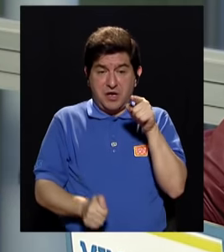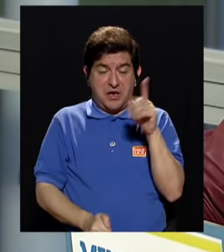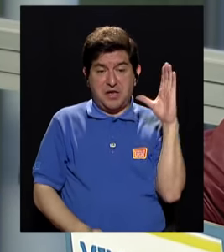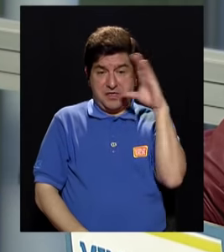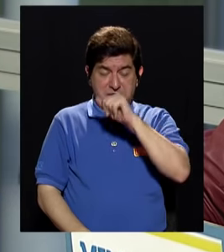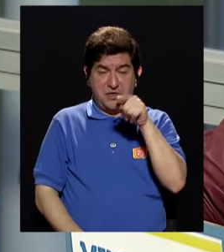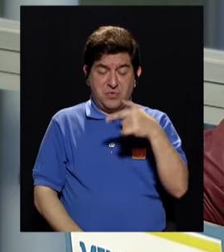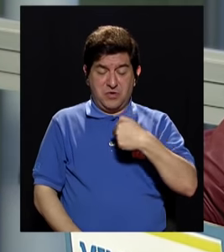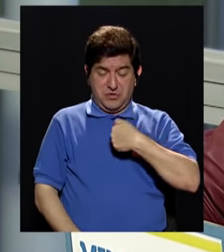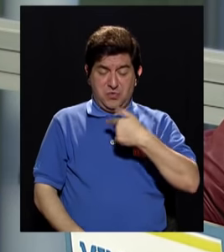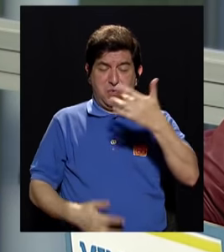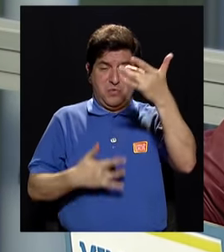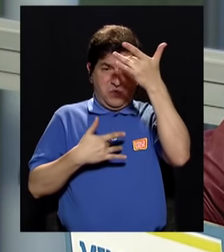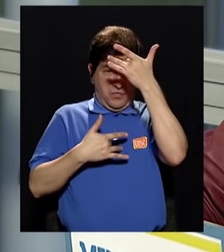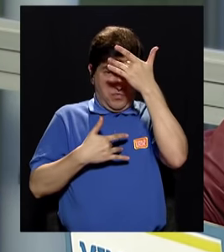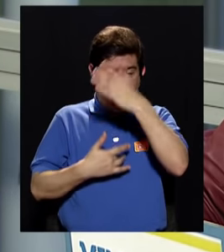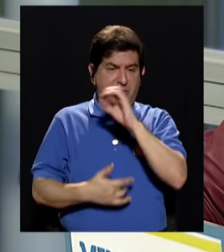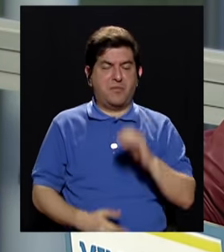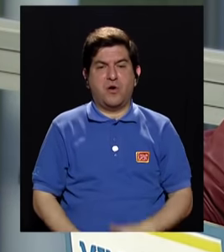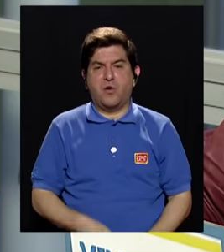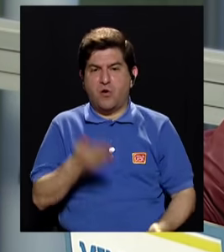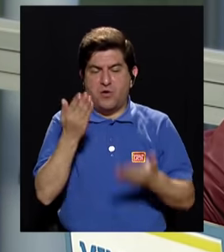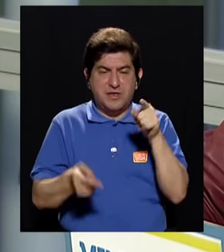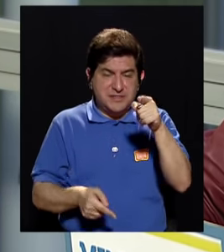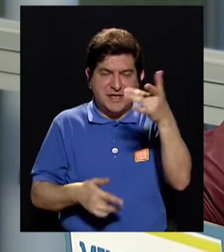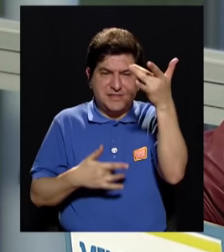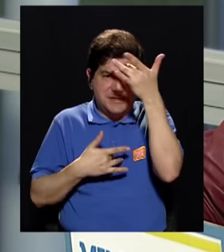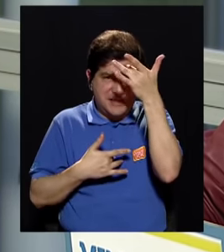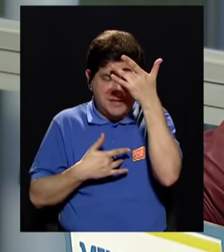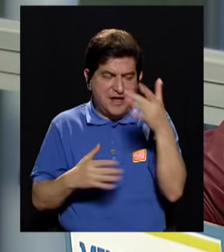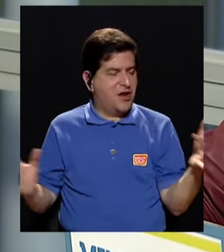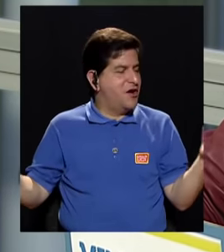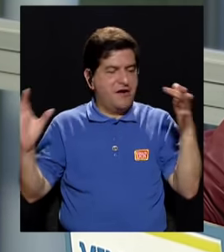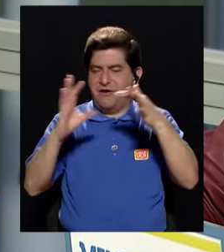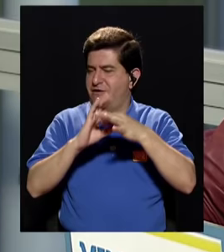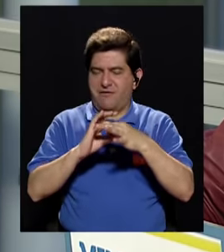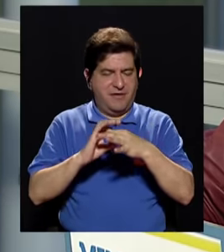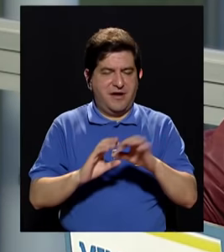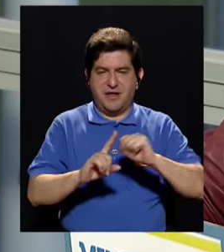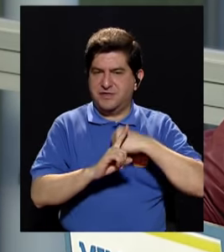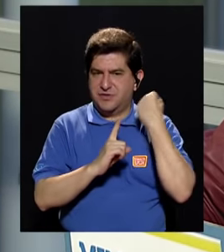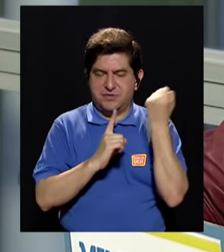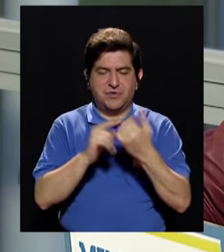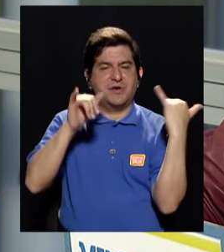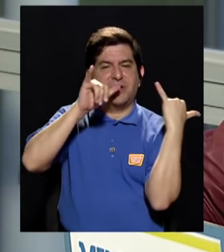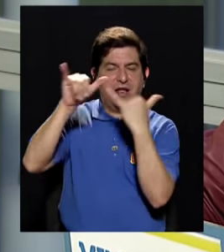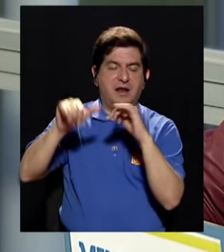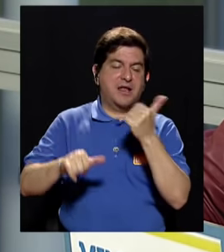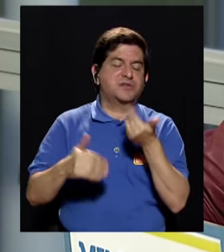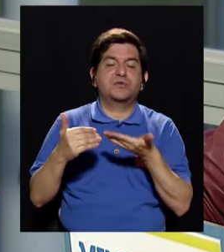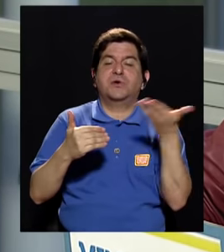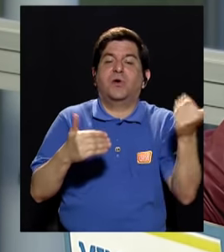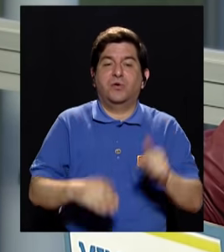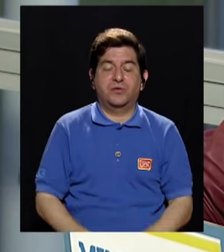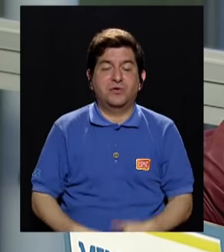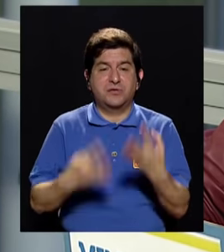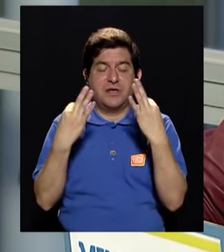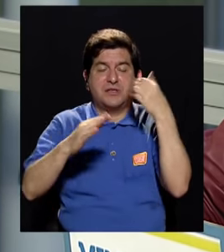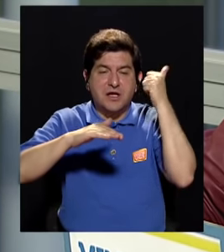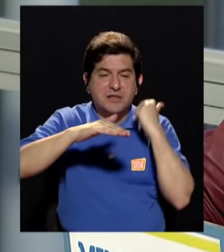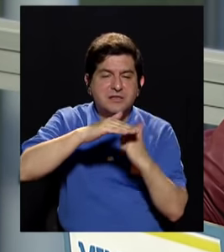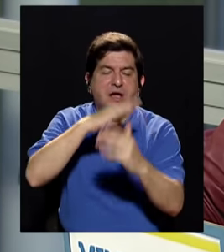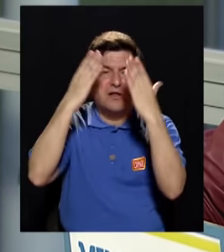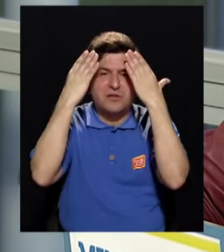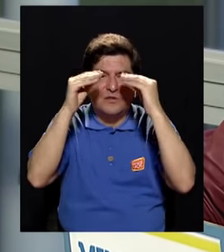se den cuenta que está enfermo o que no quieren que se dé cuenta que esa enfermedad no tiene relación con lo con lo que está denunciando sino con otra cosa entonces trata de